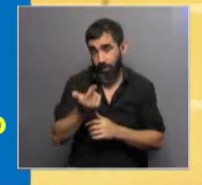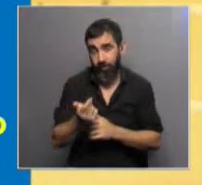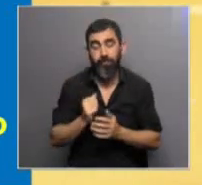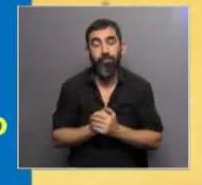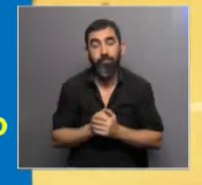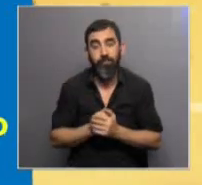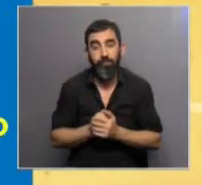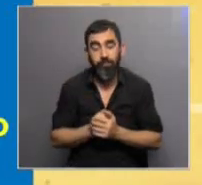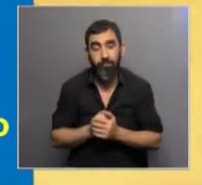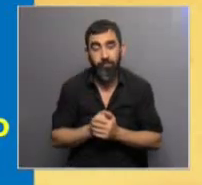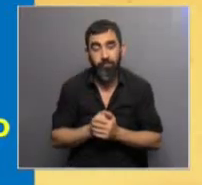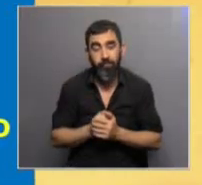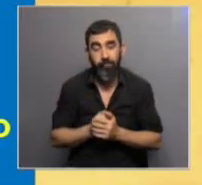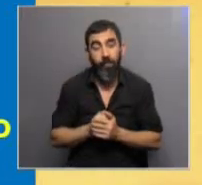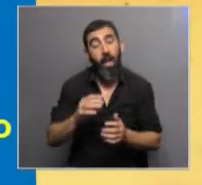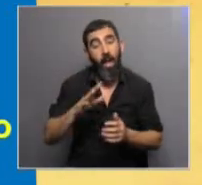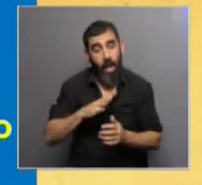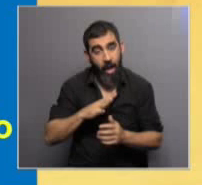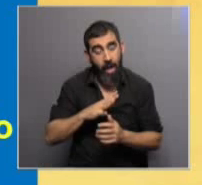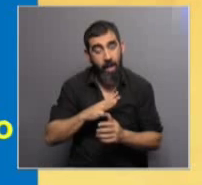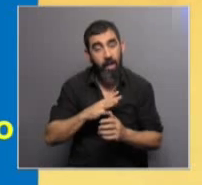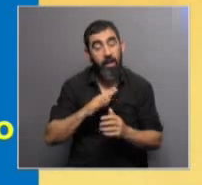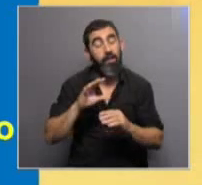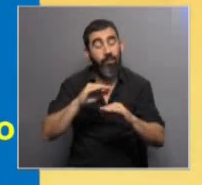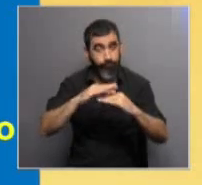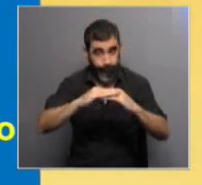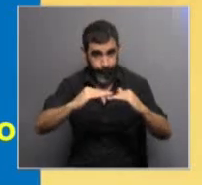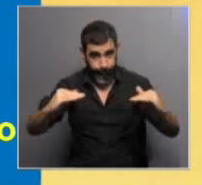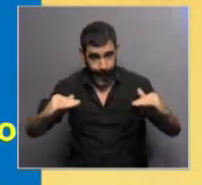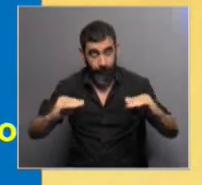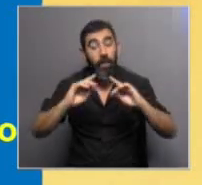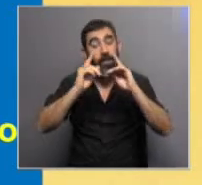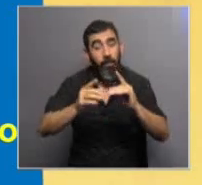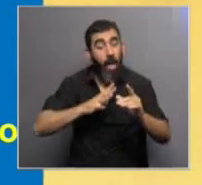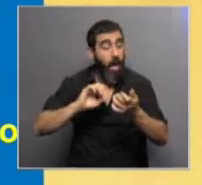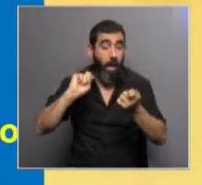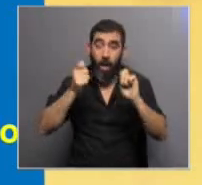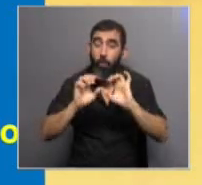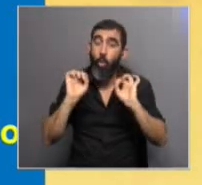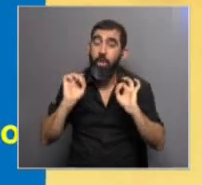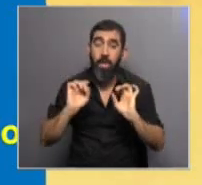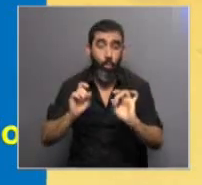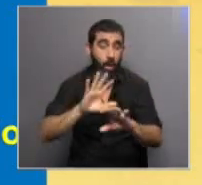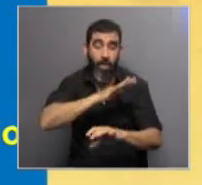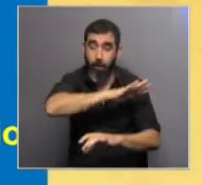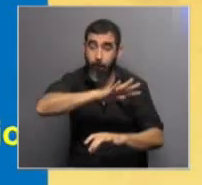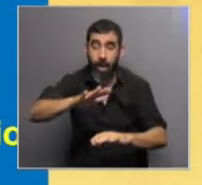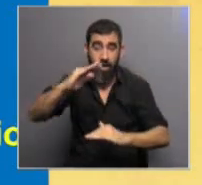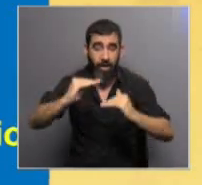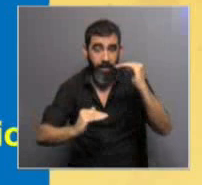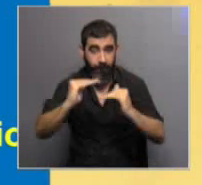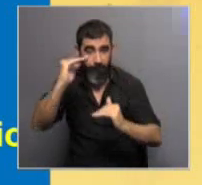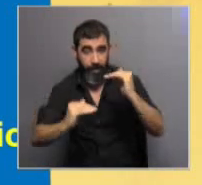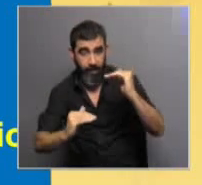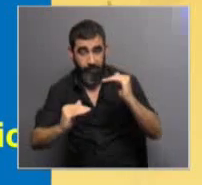tener en cuenta que tenemos es necesario tener una provisión de sedimentos tener en cuenta que hay cambios naturales del nivel del mar entonces la posición